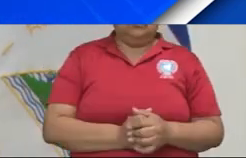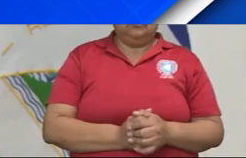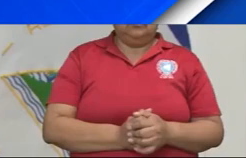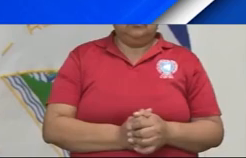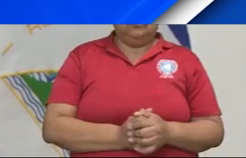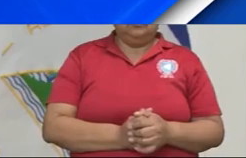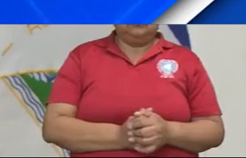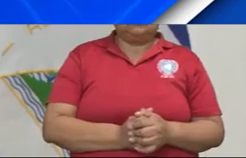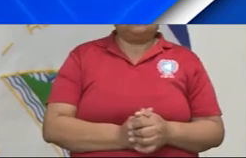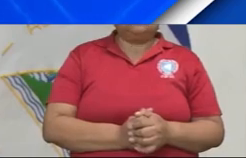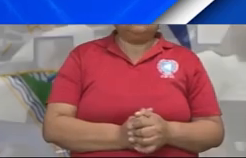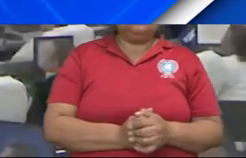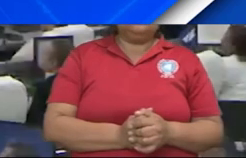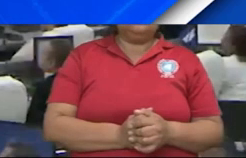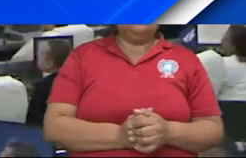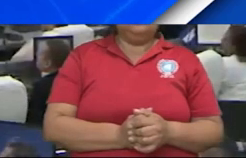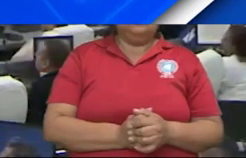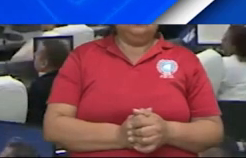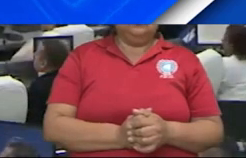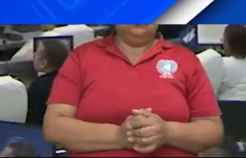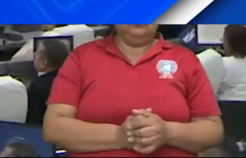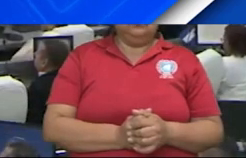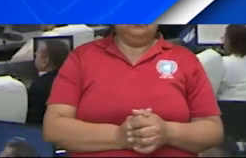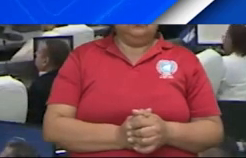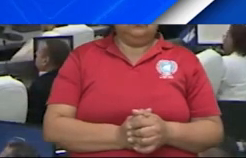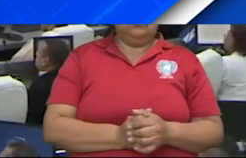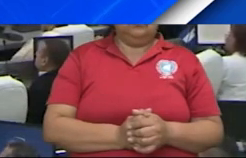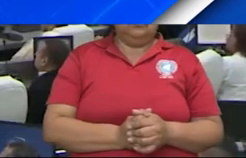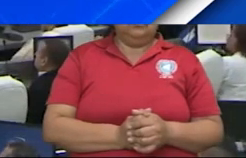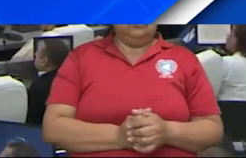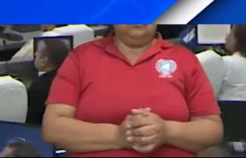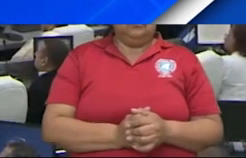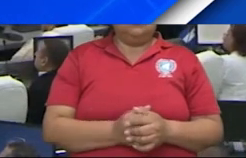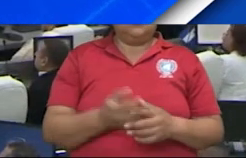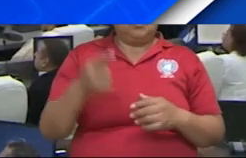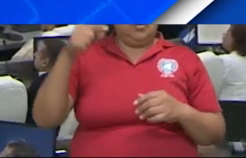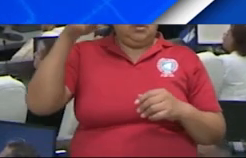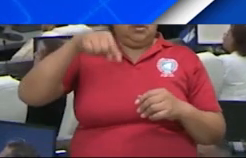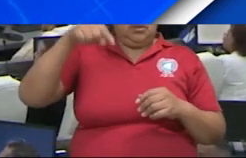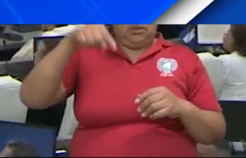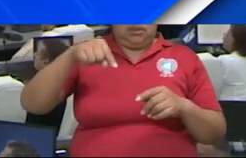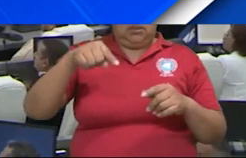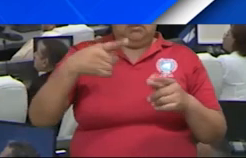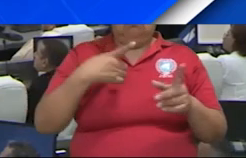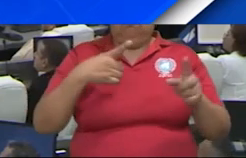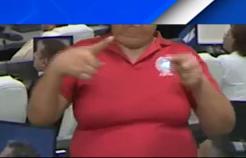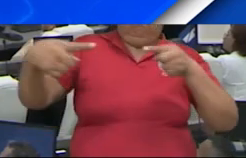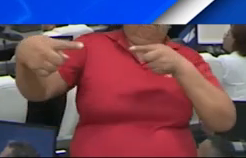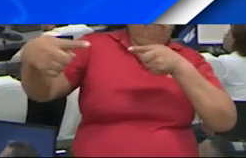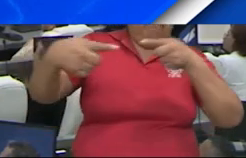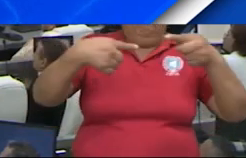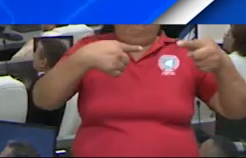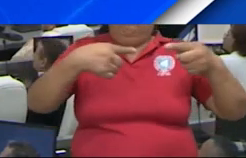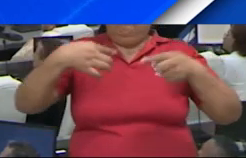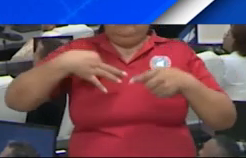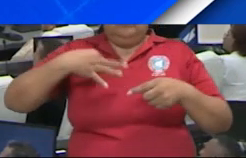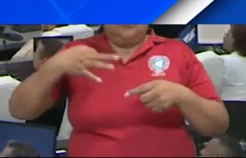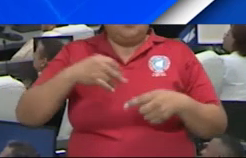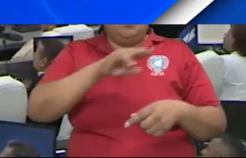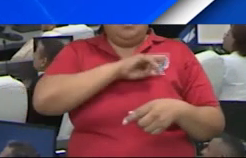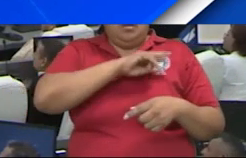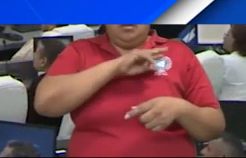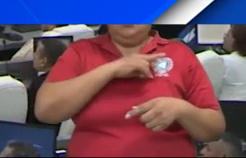revolución. En este campo de batalla de voluntades, hay dos